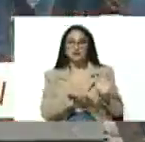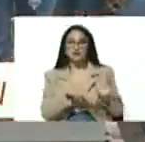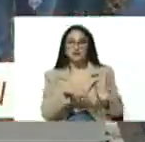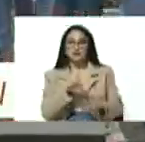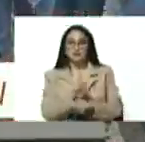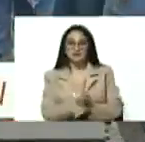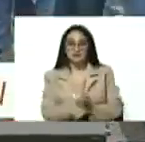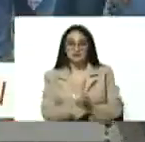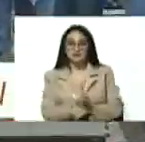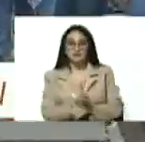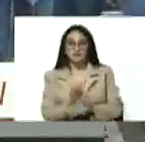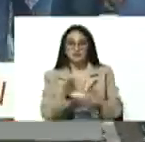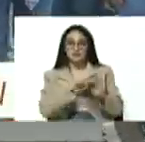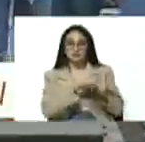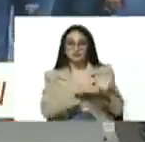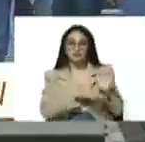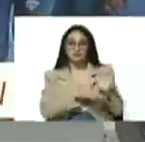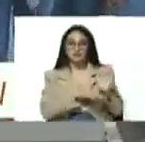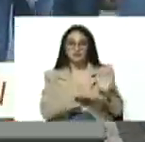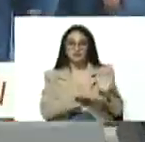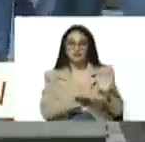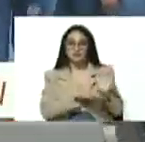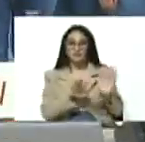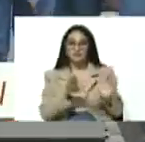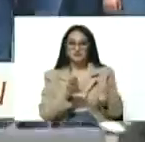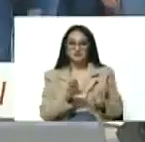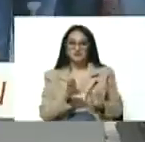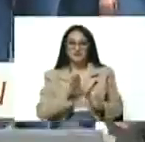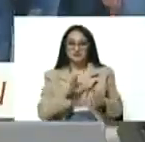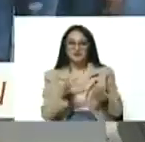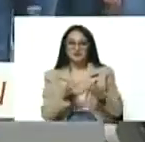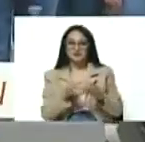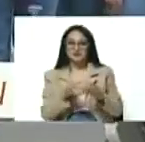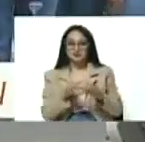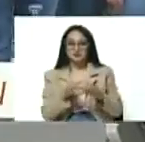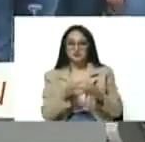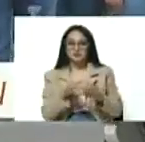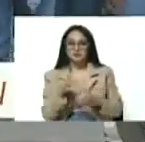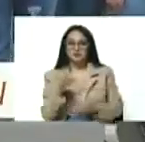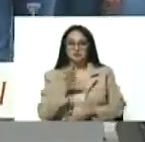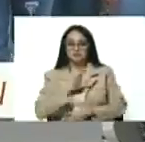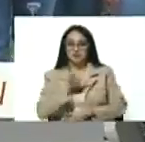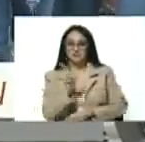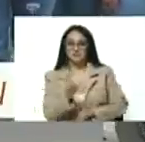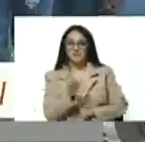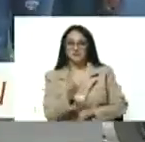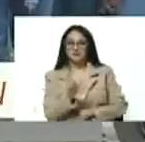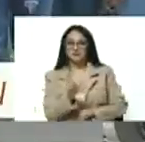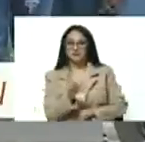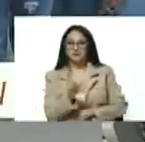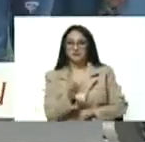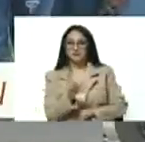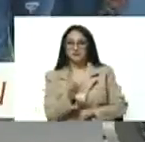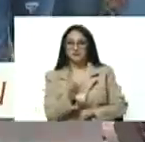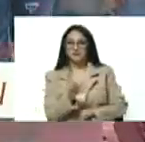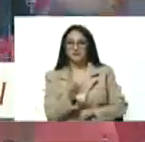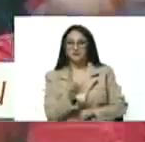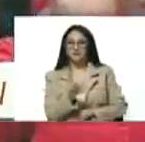principios y estatutos del Partido Socialista Unido de